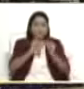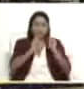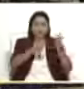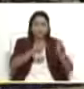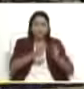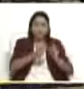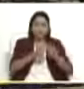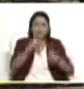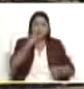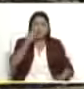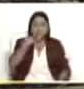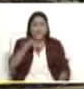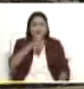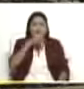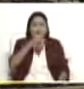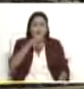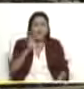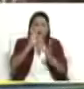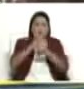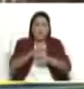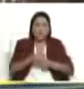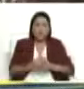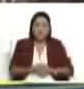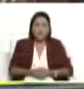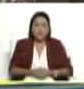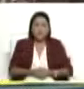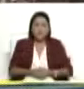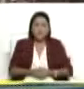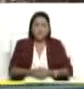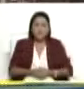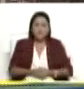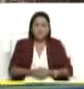El día de ayer, en la tarde, en la noche,